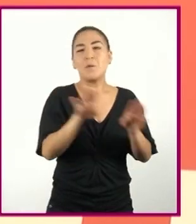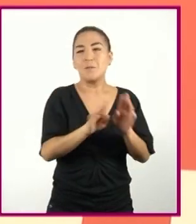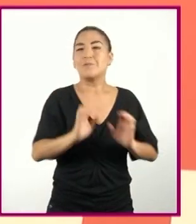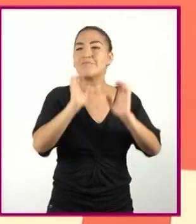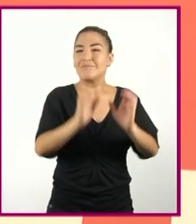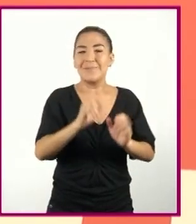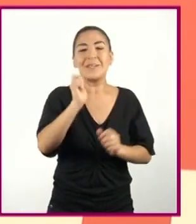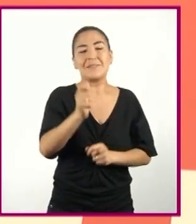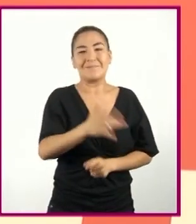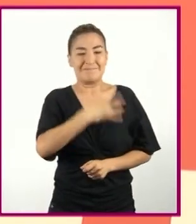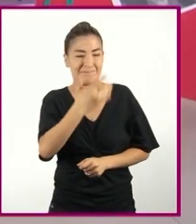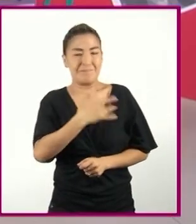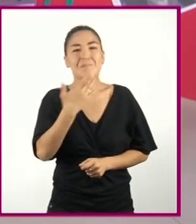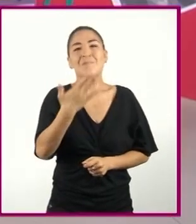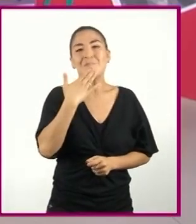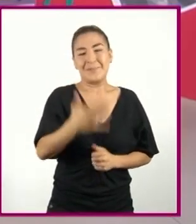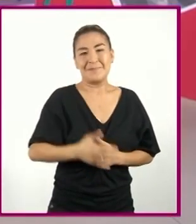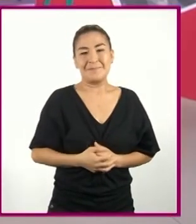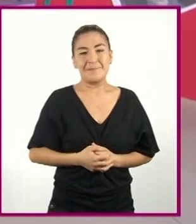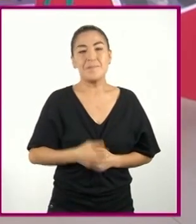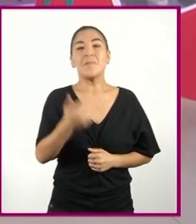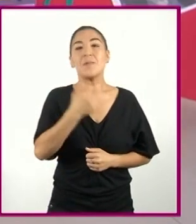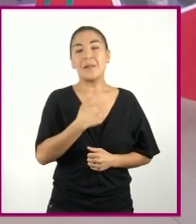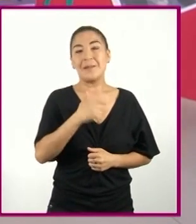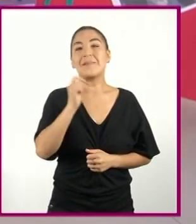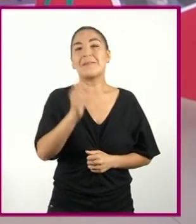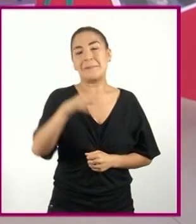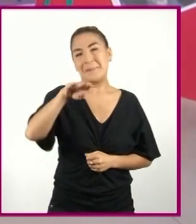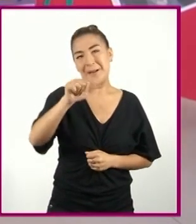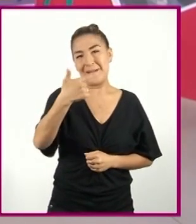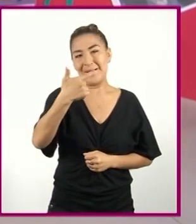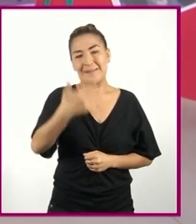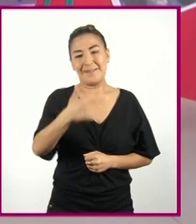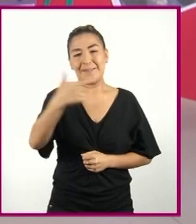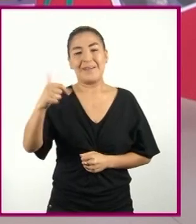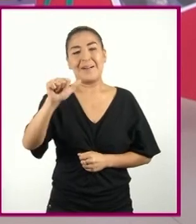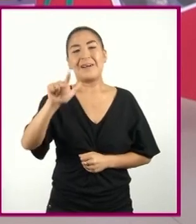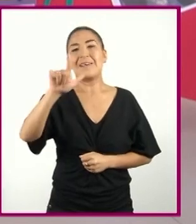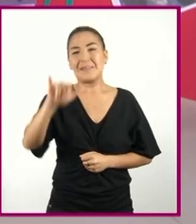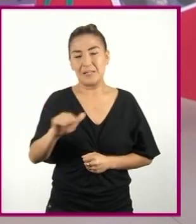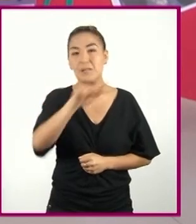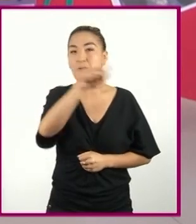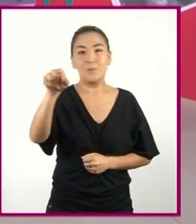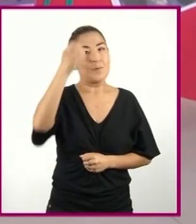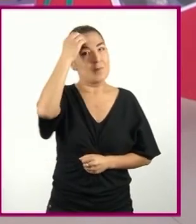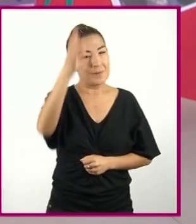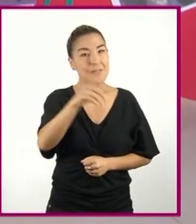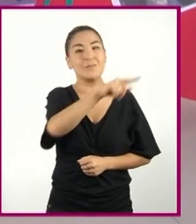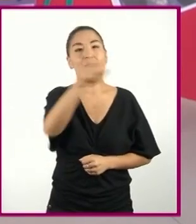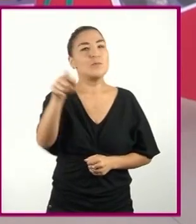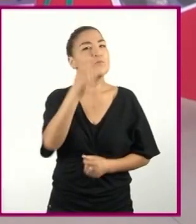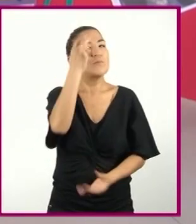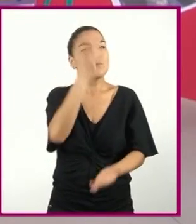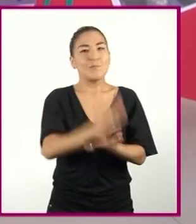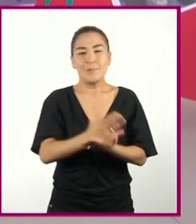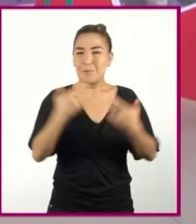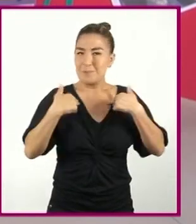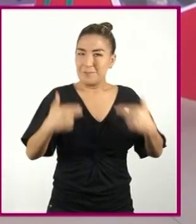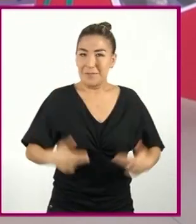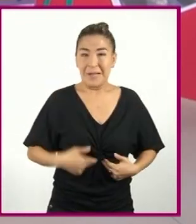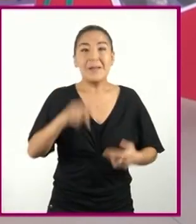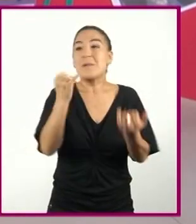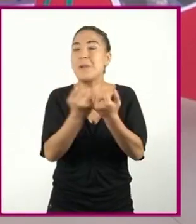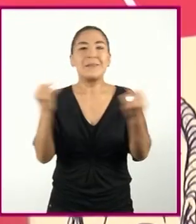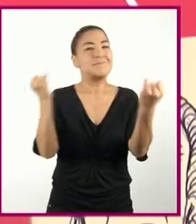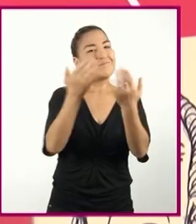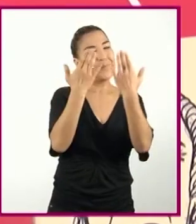haga sentir bien. Yo soy Magali y no olviden que son seres únicos e